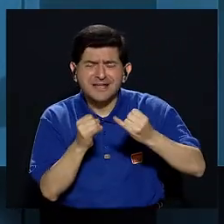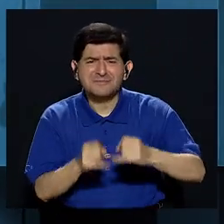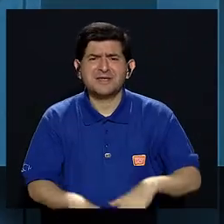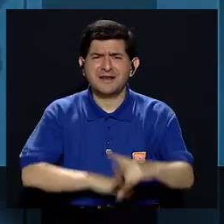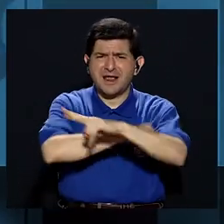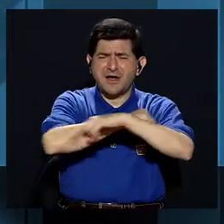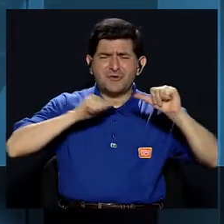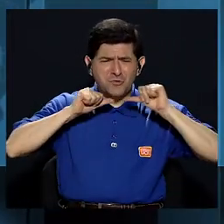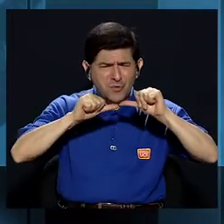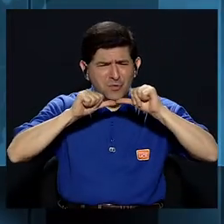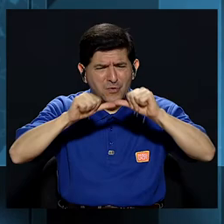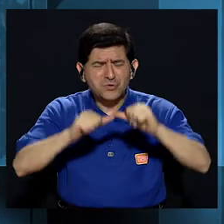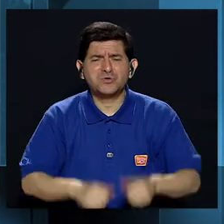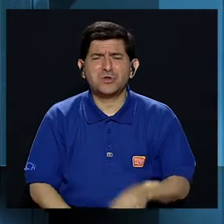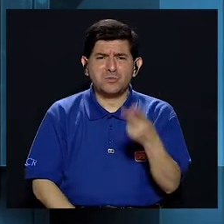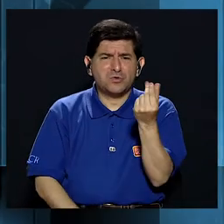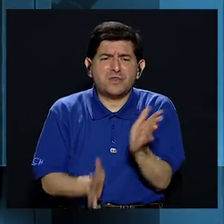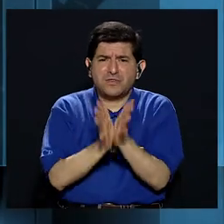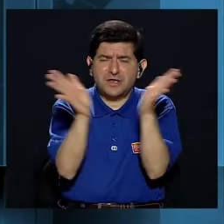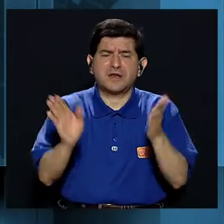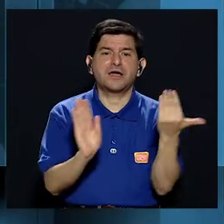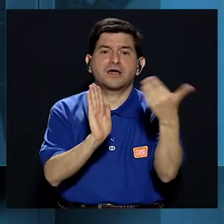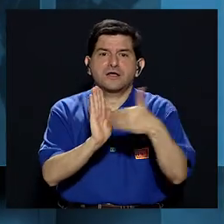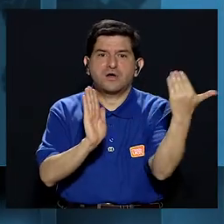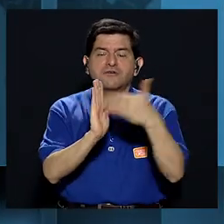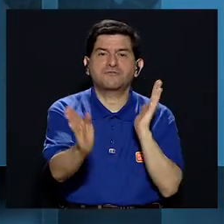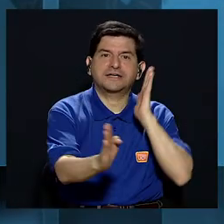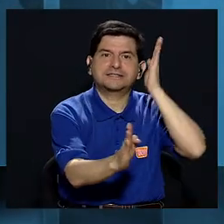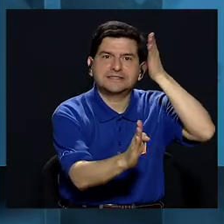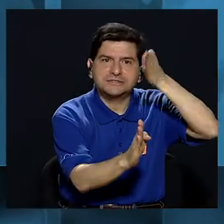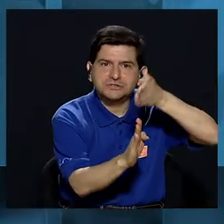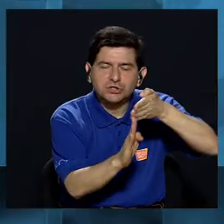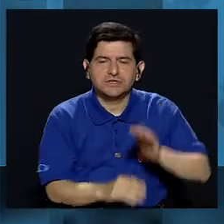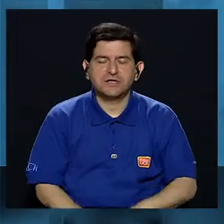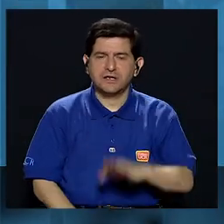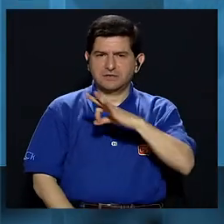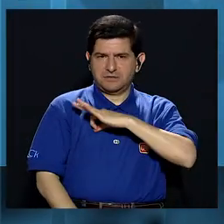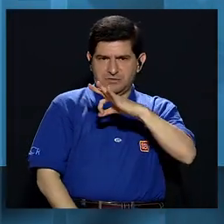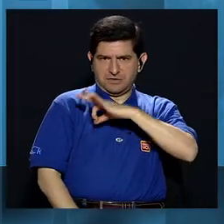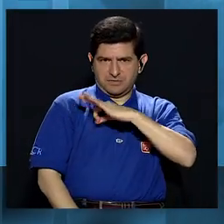este robo sistemático de fondos públicos con afectación directa en el